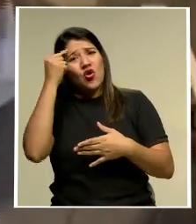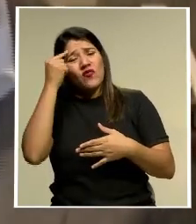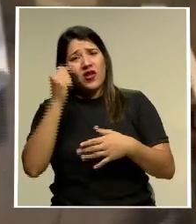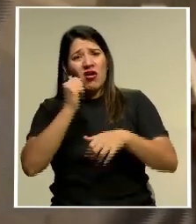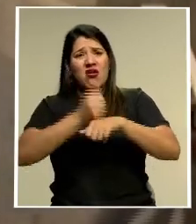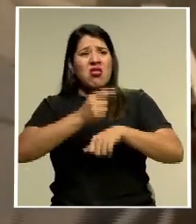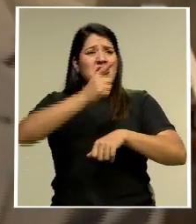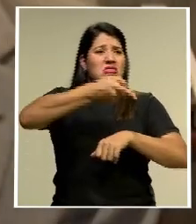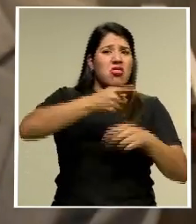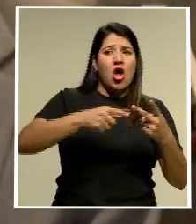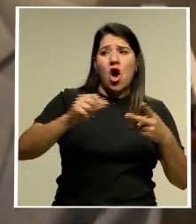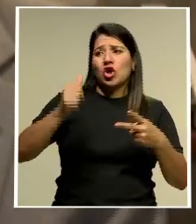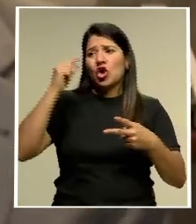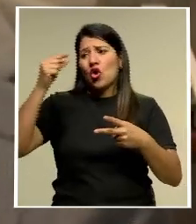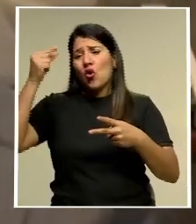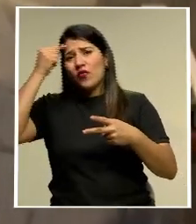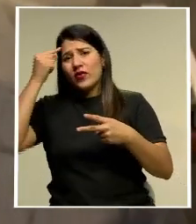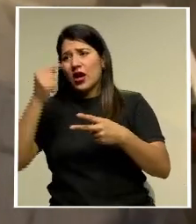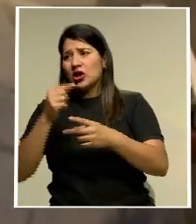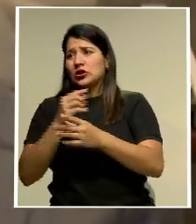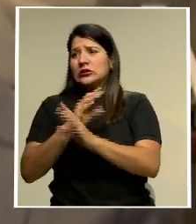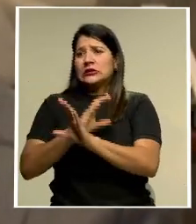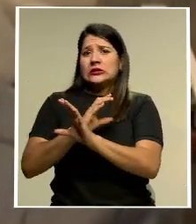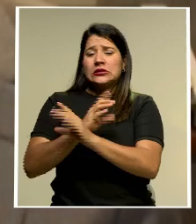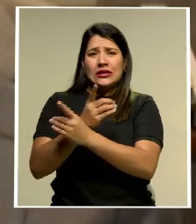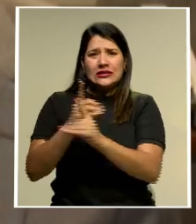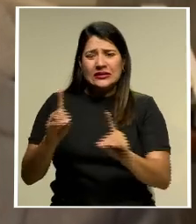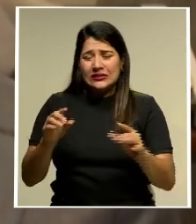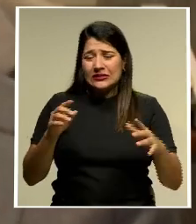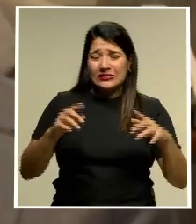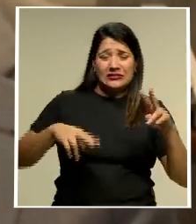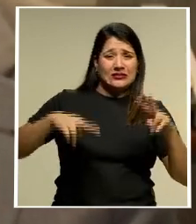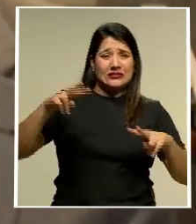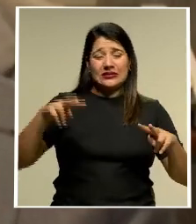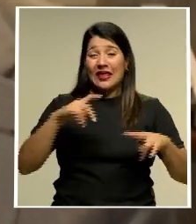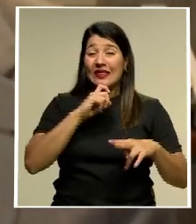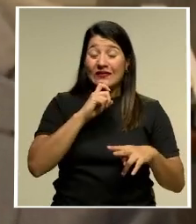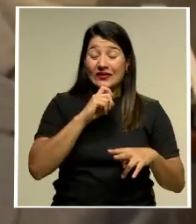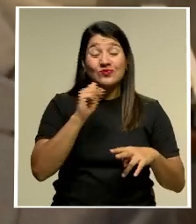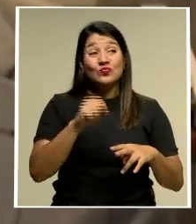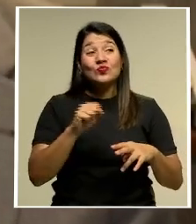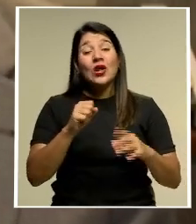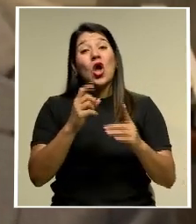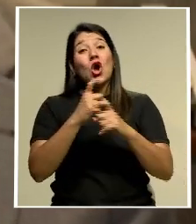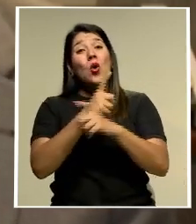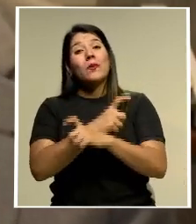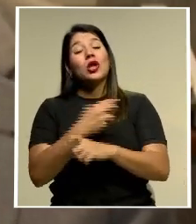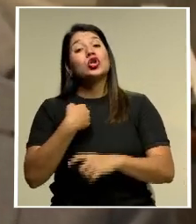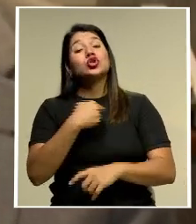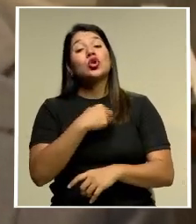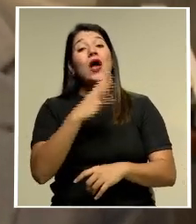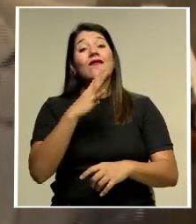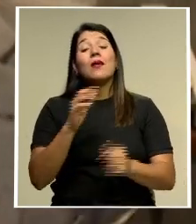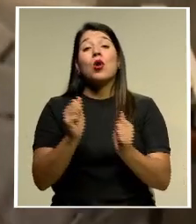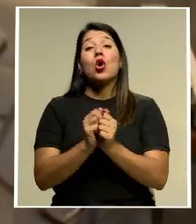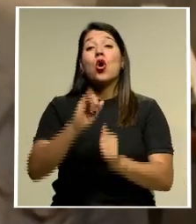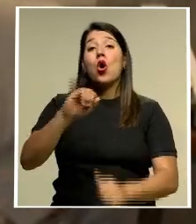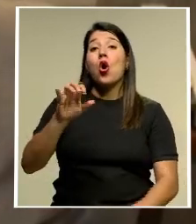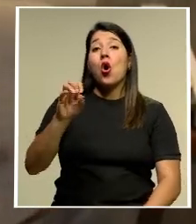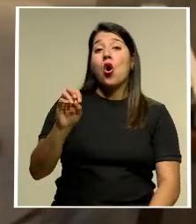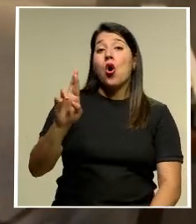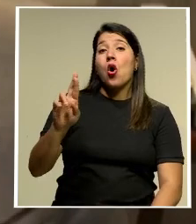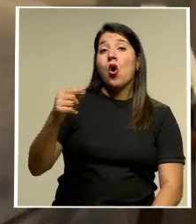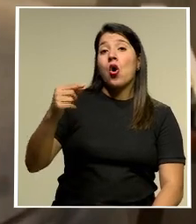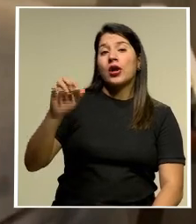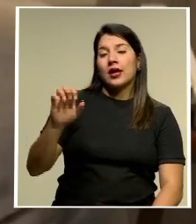y otros gobiernos que están tratando de preservar su democracia. Es muy difícil. Muy complicado. Estamos conversando con Jorge Vargas Culel,